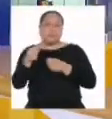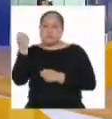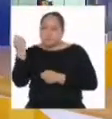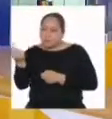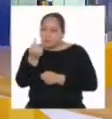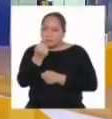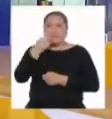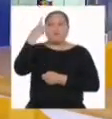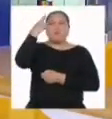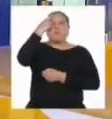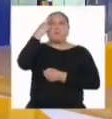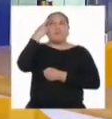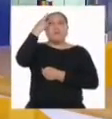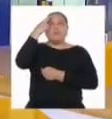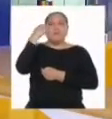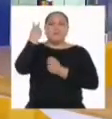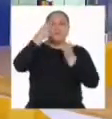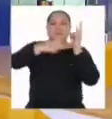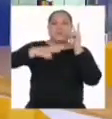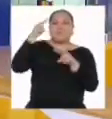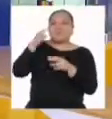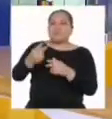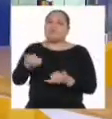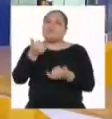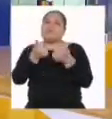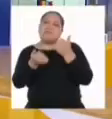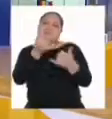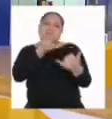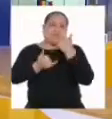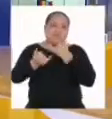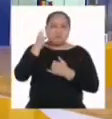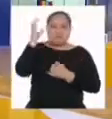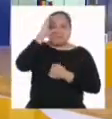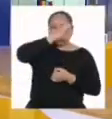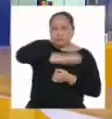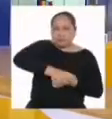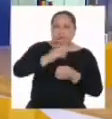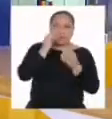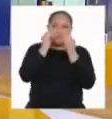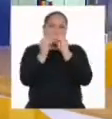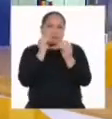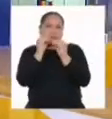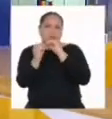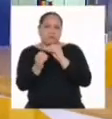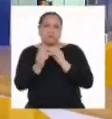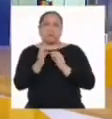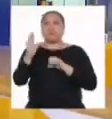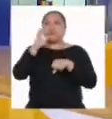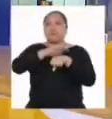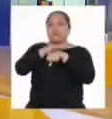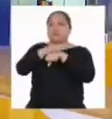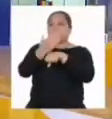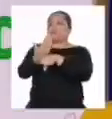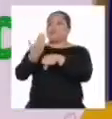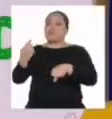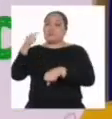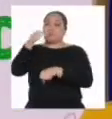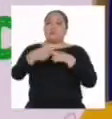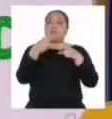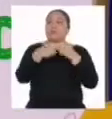debe hacer una reflexión para ver en qué están fallando y buscar alternativas para solucionar o prevenir estos